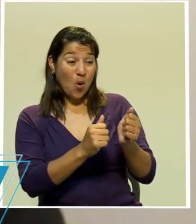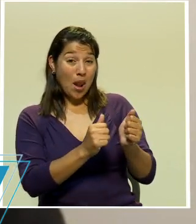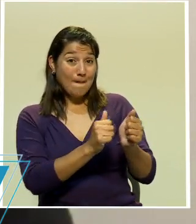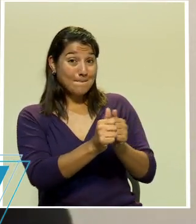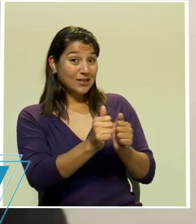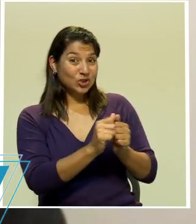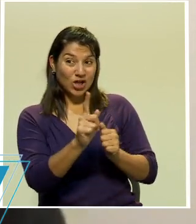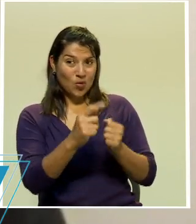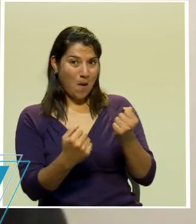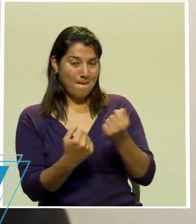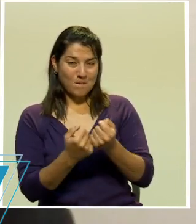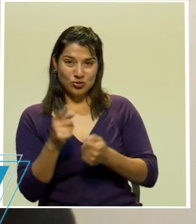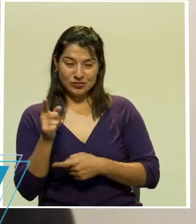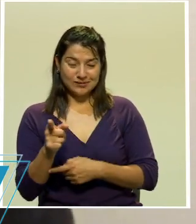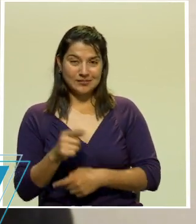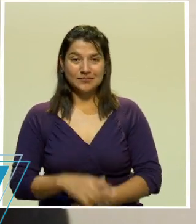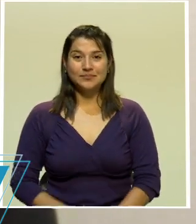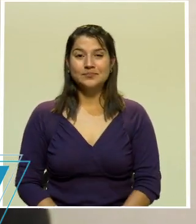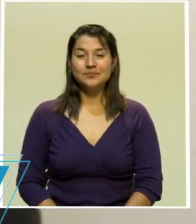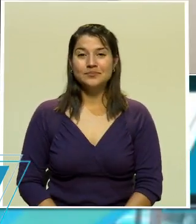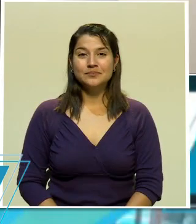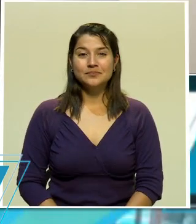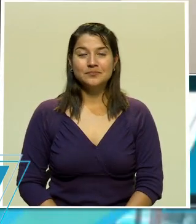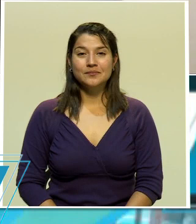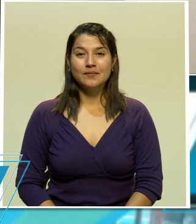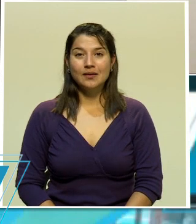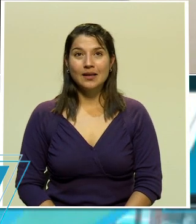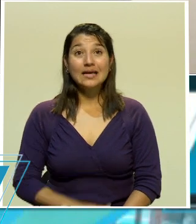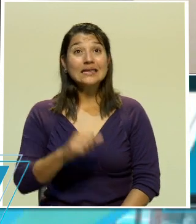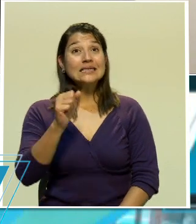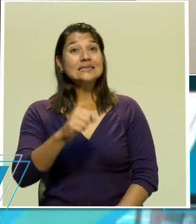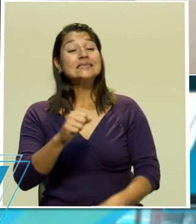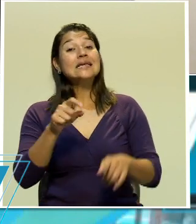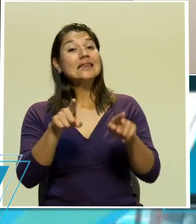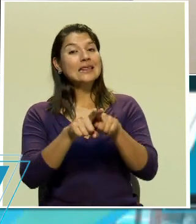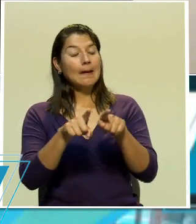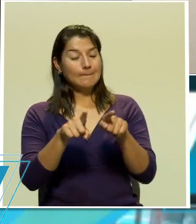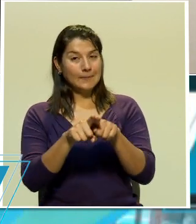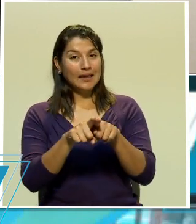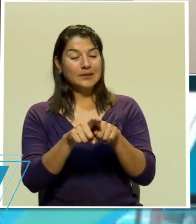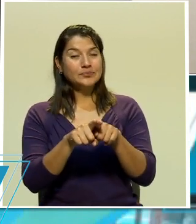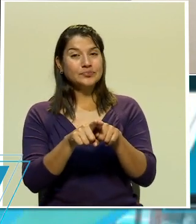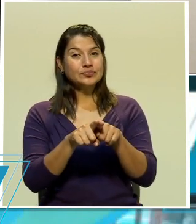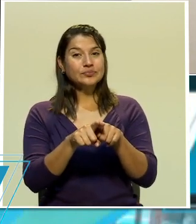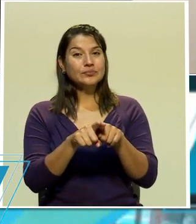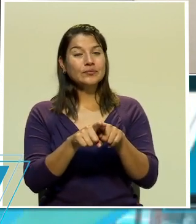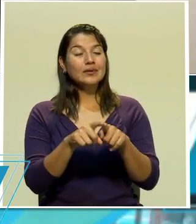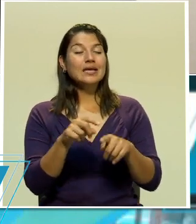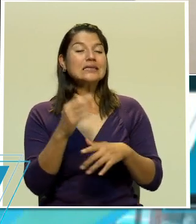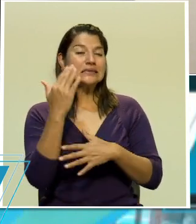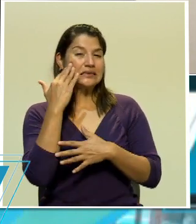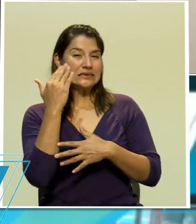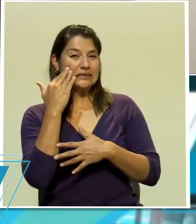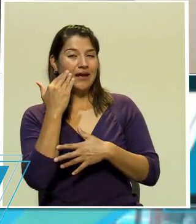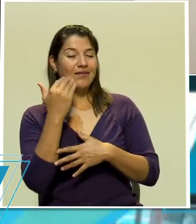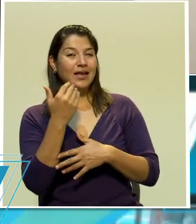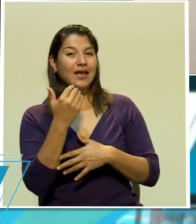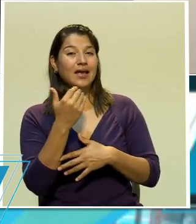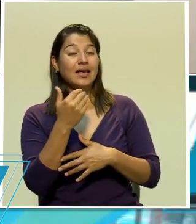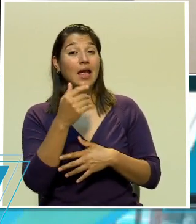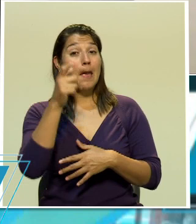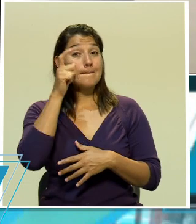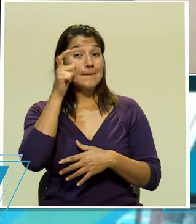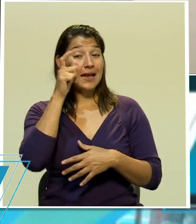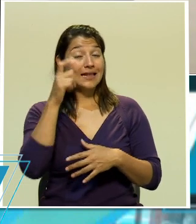es muy fuerte en la oposición. Sí, además es conocida la habilidad negociadora